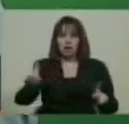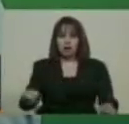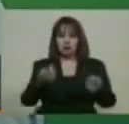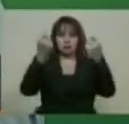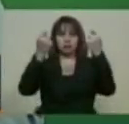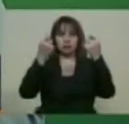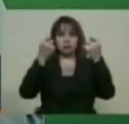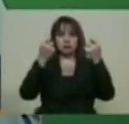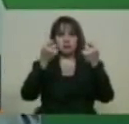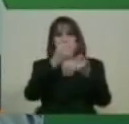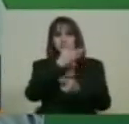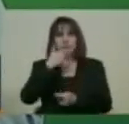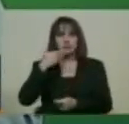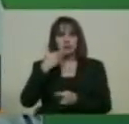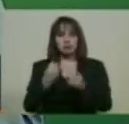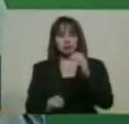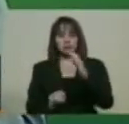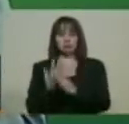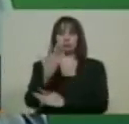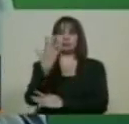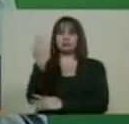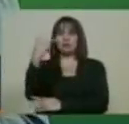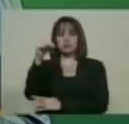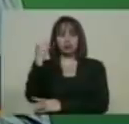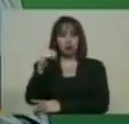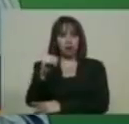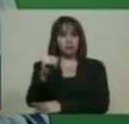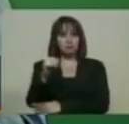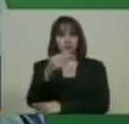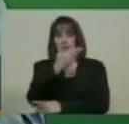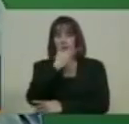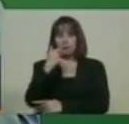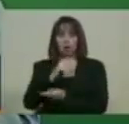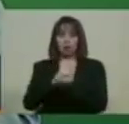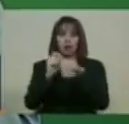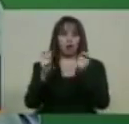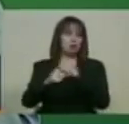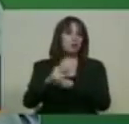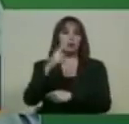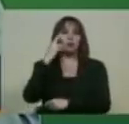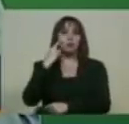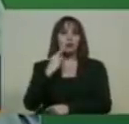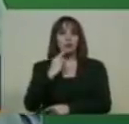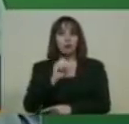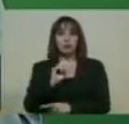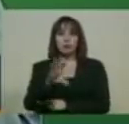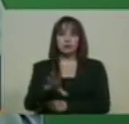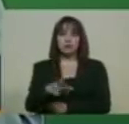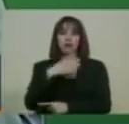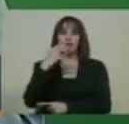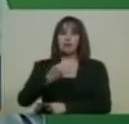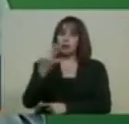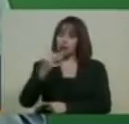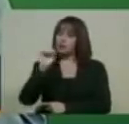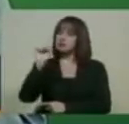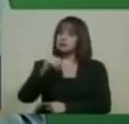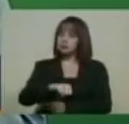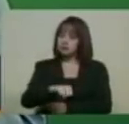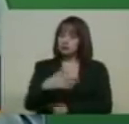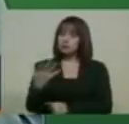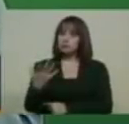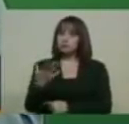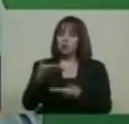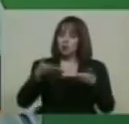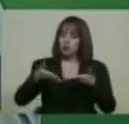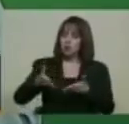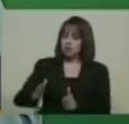llevar el mensaje de la resurrección nacional, el mensaje de Bolívar, el mensaje de la verdad. Sí, un hijo